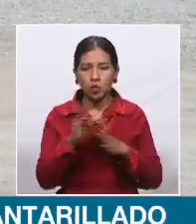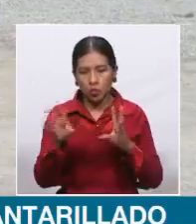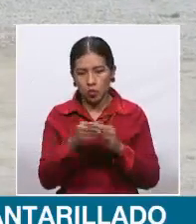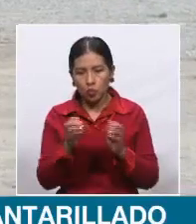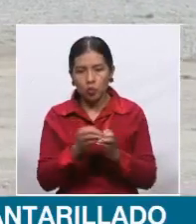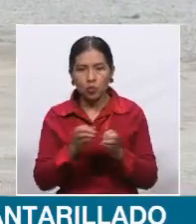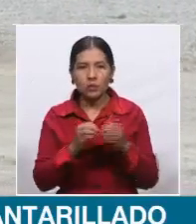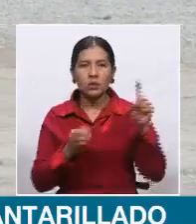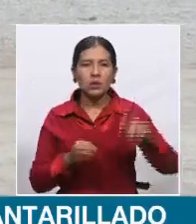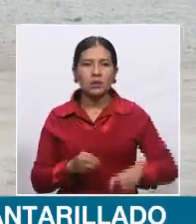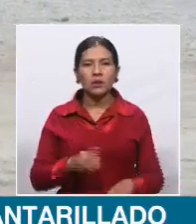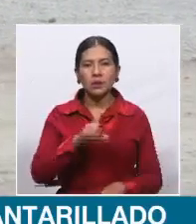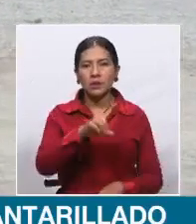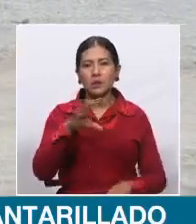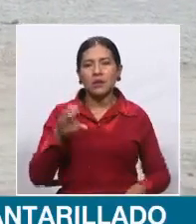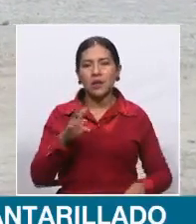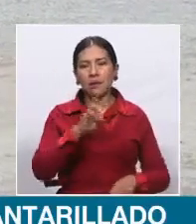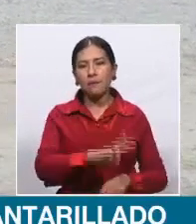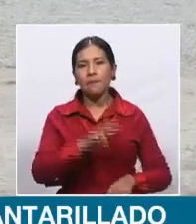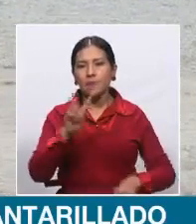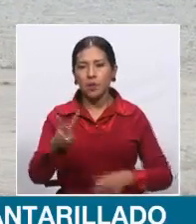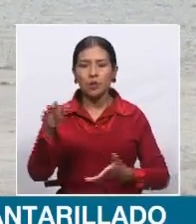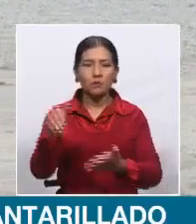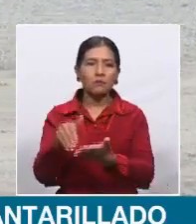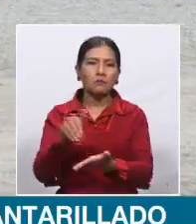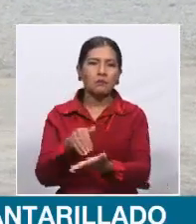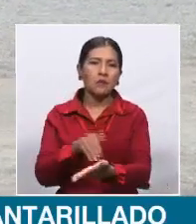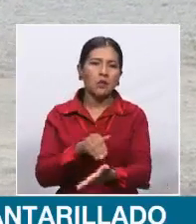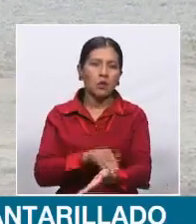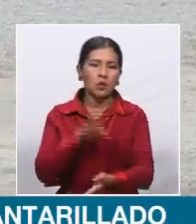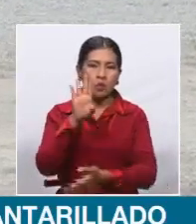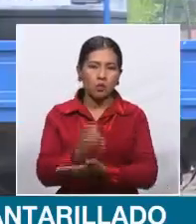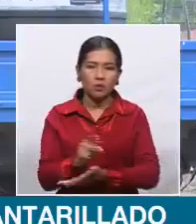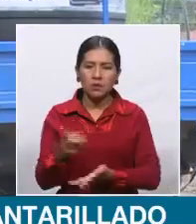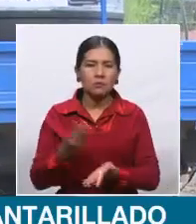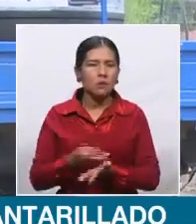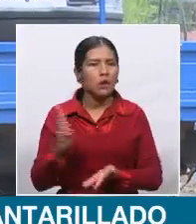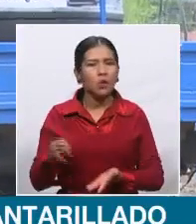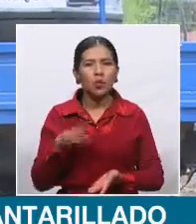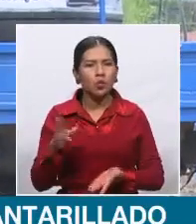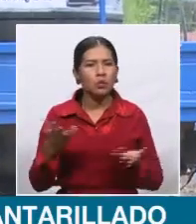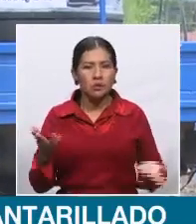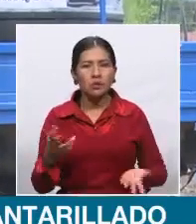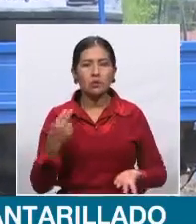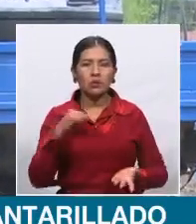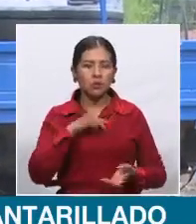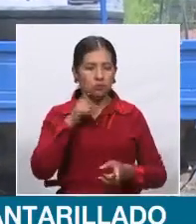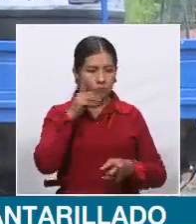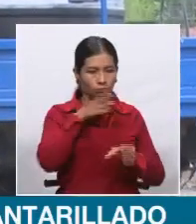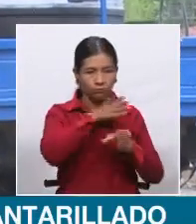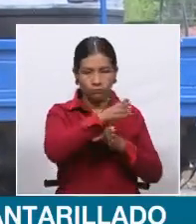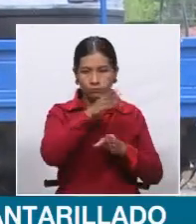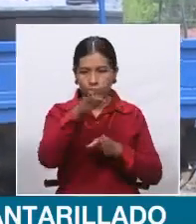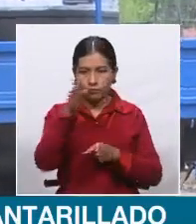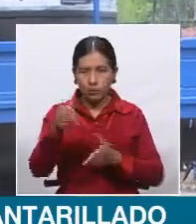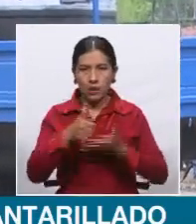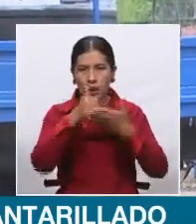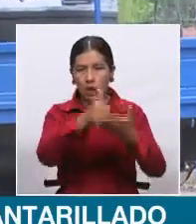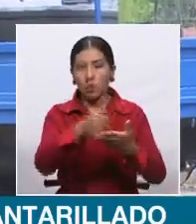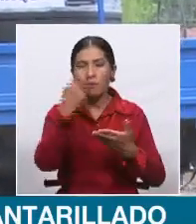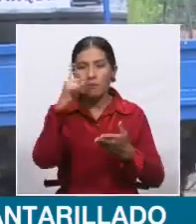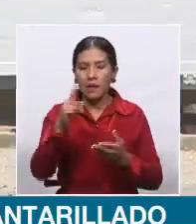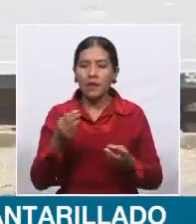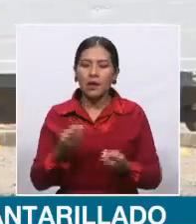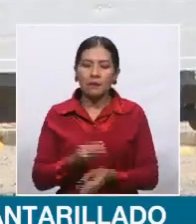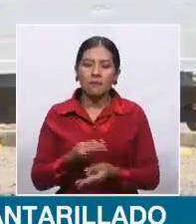de 122 millones de bolivianos que van a ser destinadas a la adquisición de